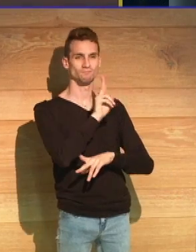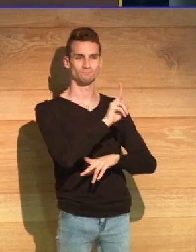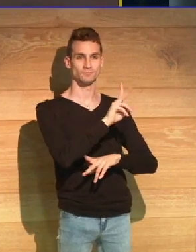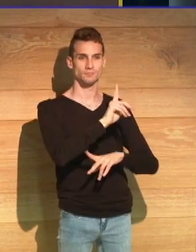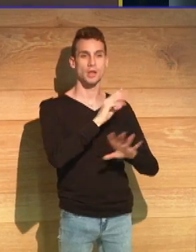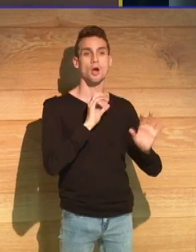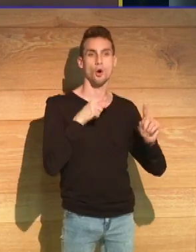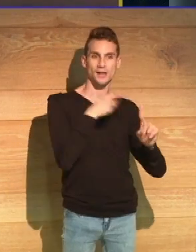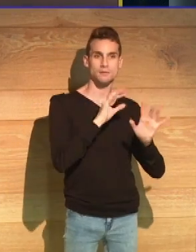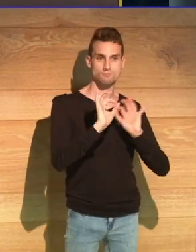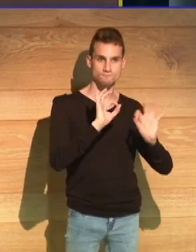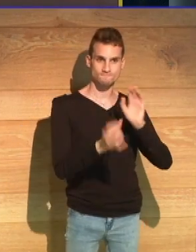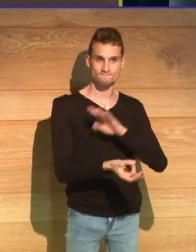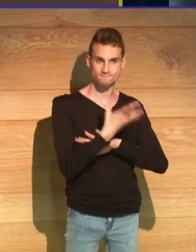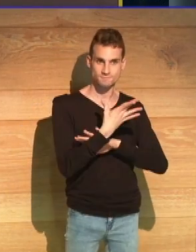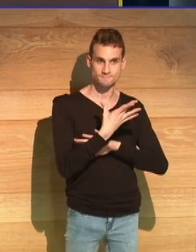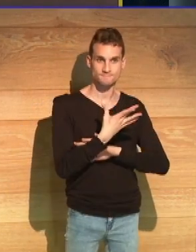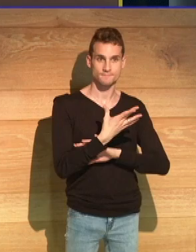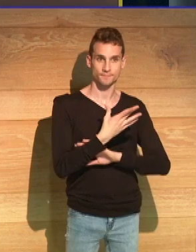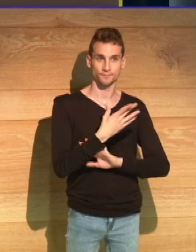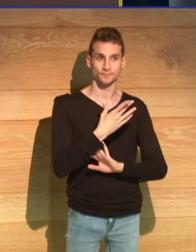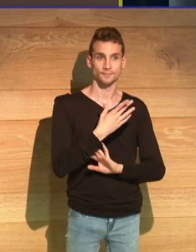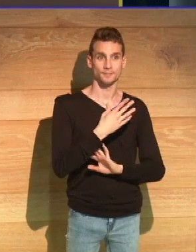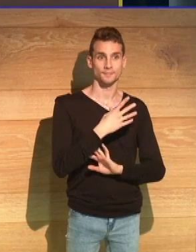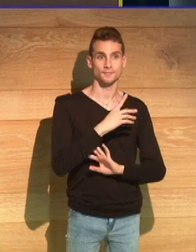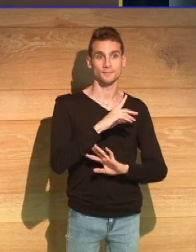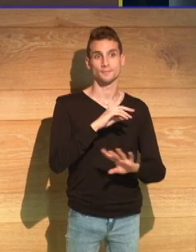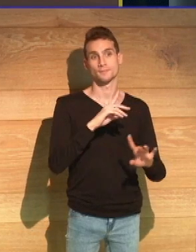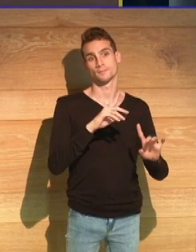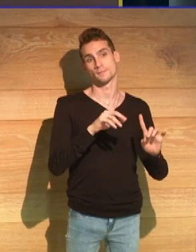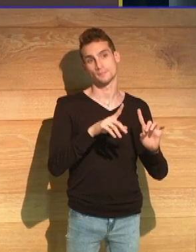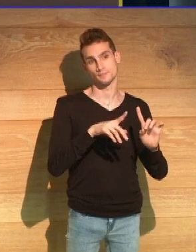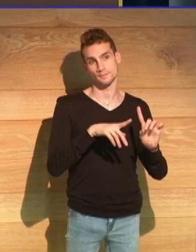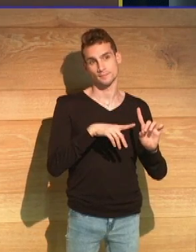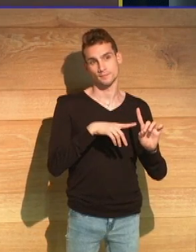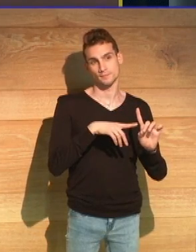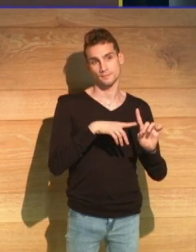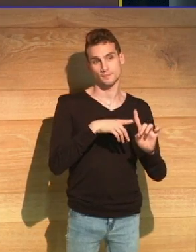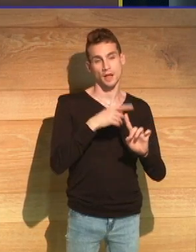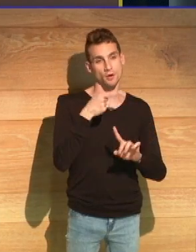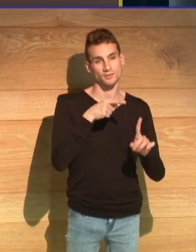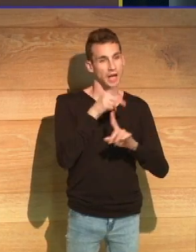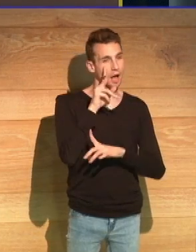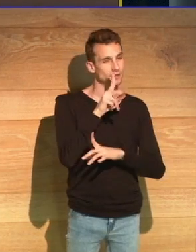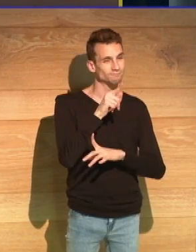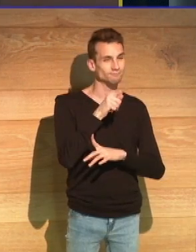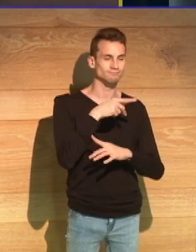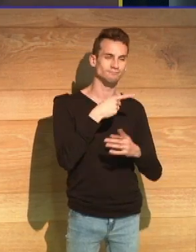obra adentro de una estructura de Buckminster para ver qué cosas